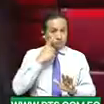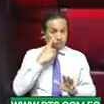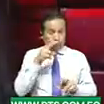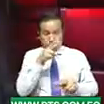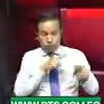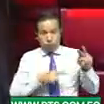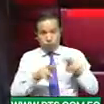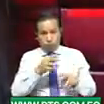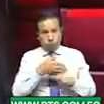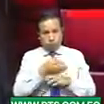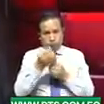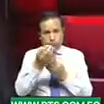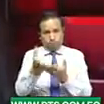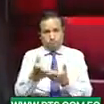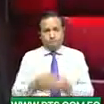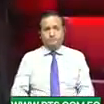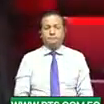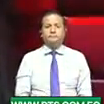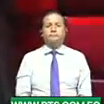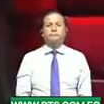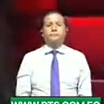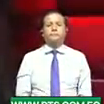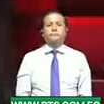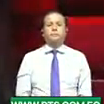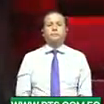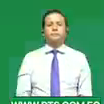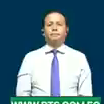informó furioso de salsa